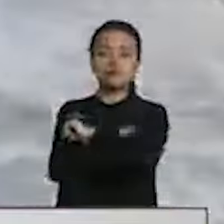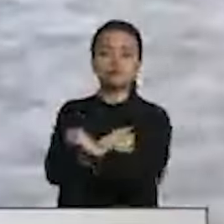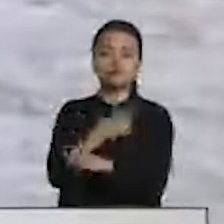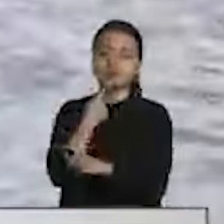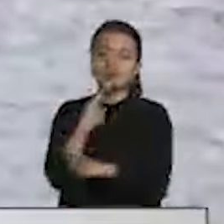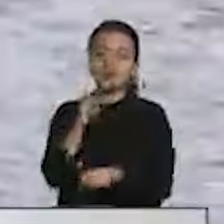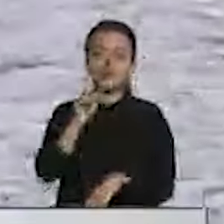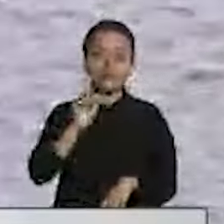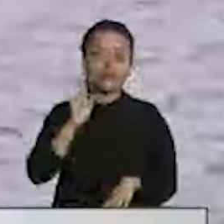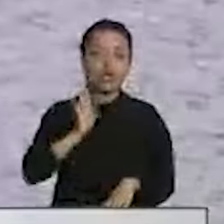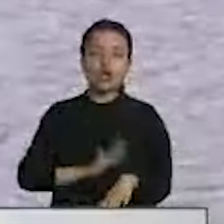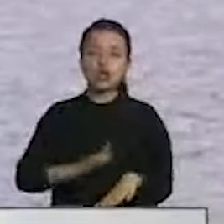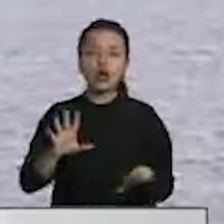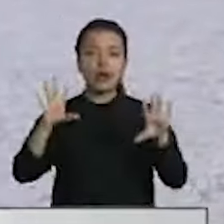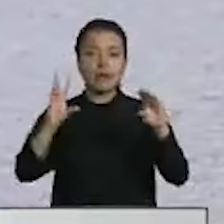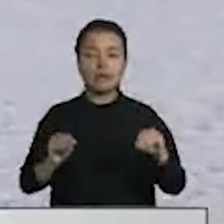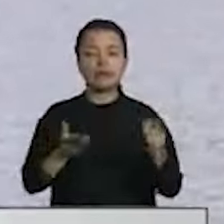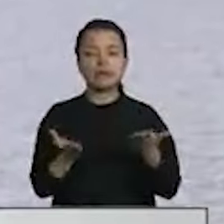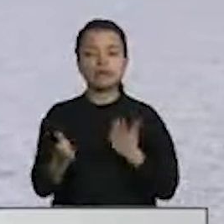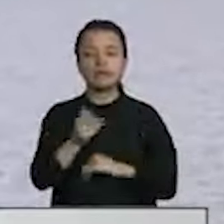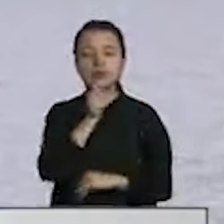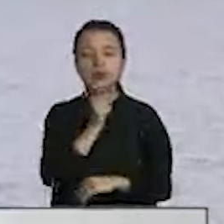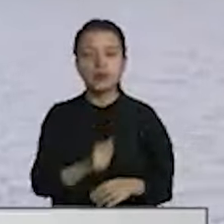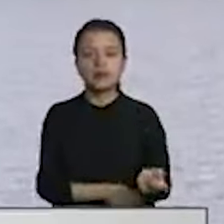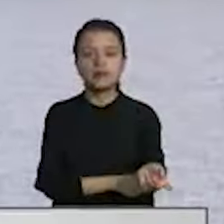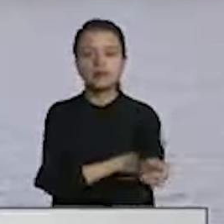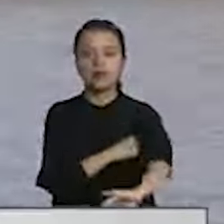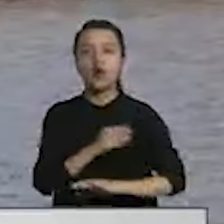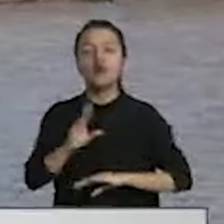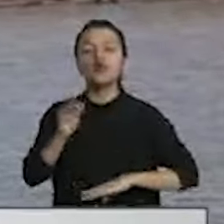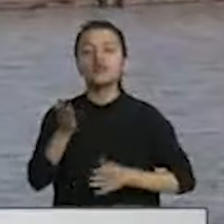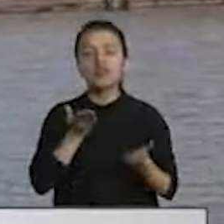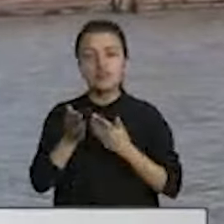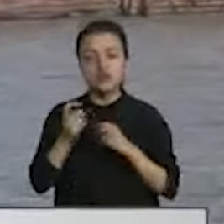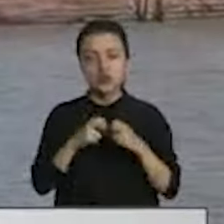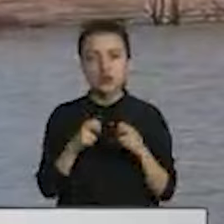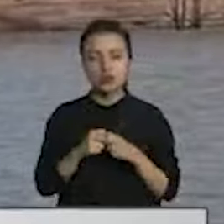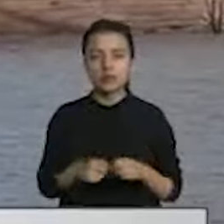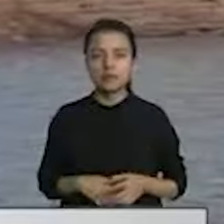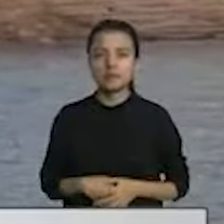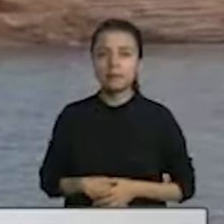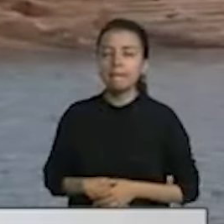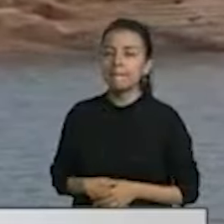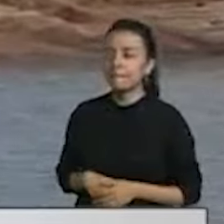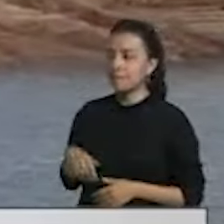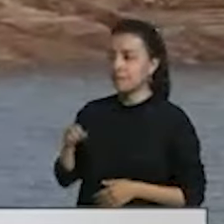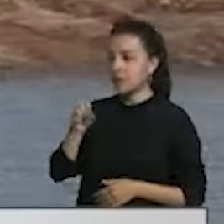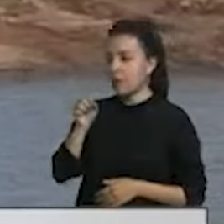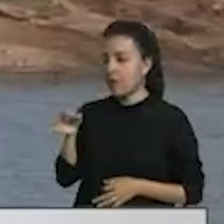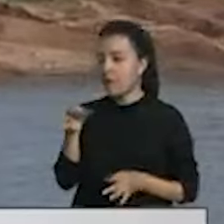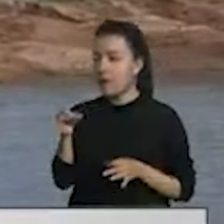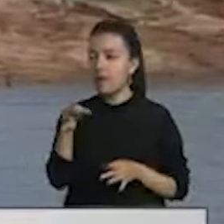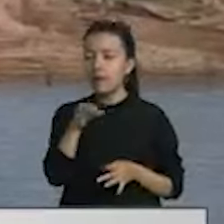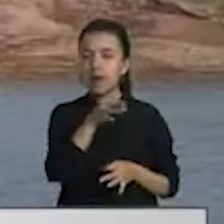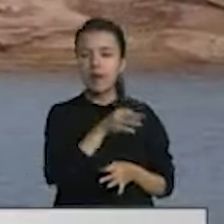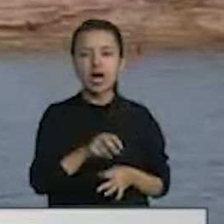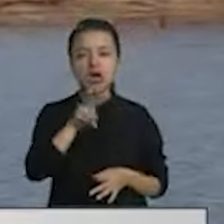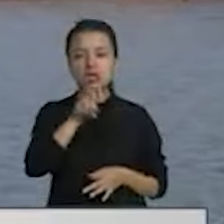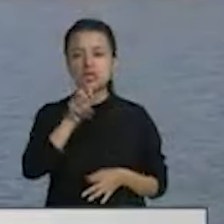racionamiento. Producto de las altas temperaturas, las situaciones son críticas en más de la mitad de los 87 municipios que tiene